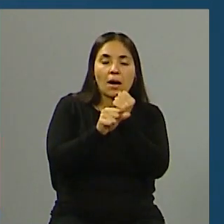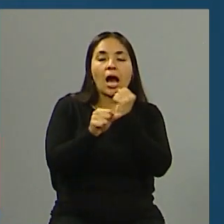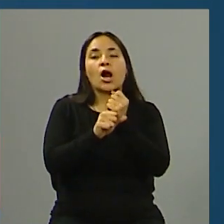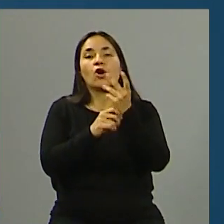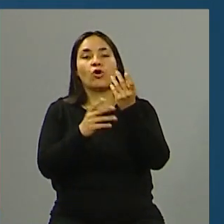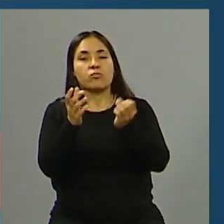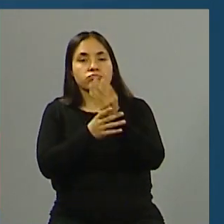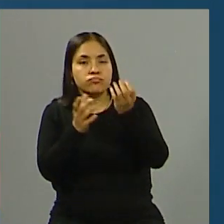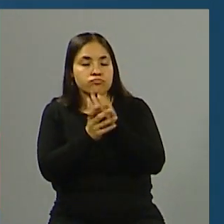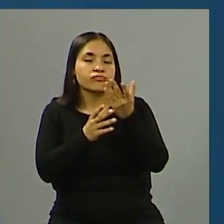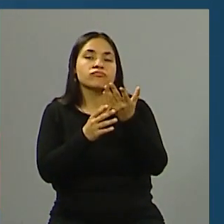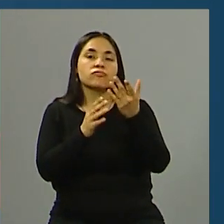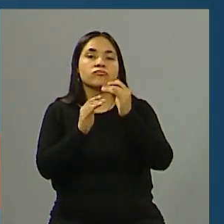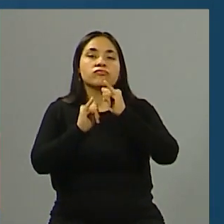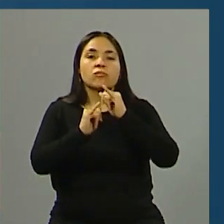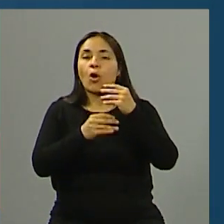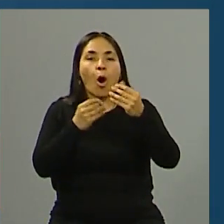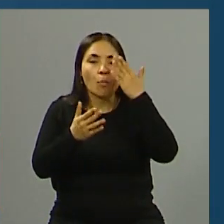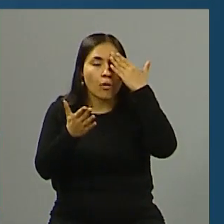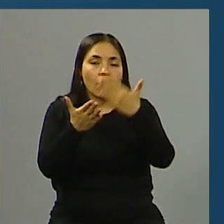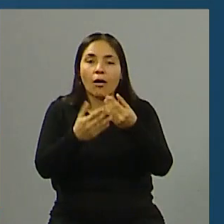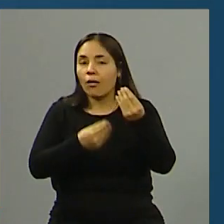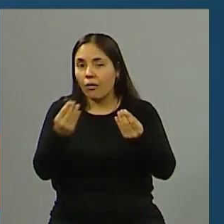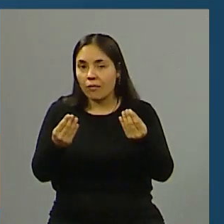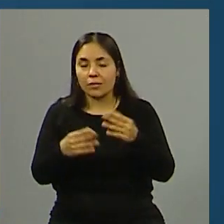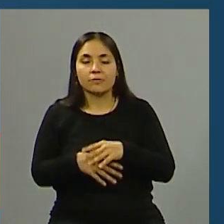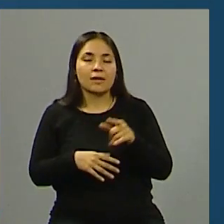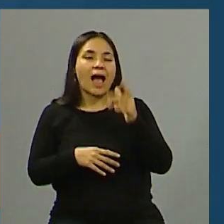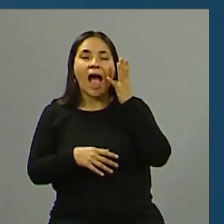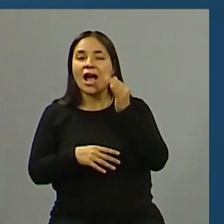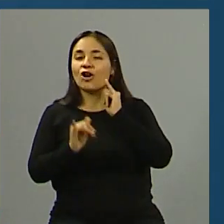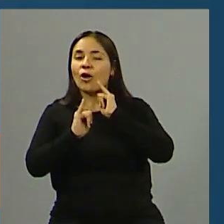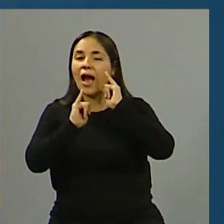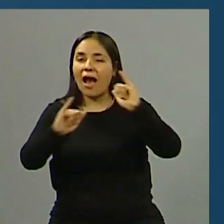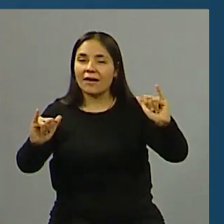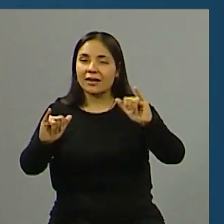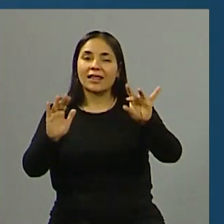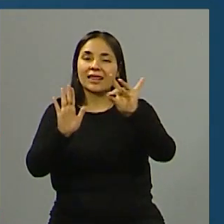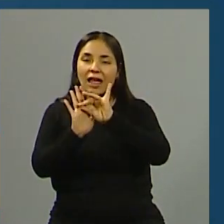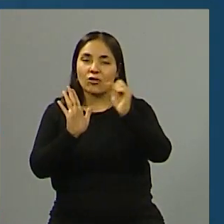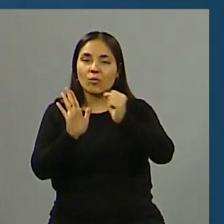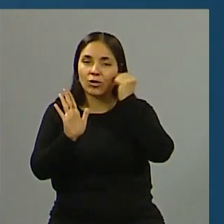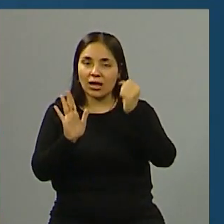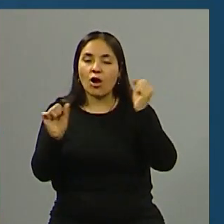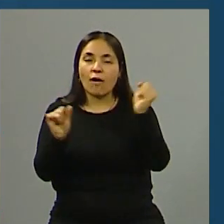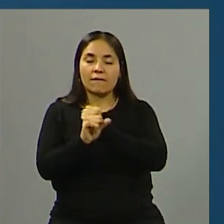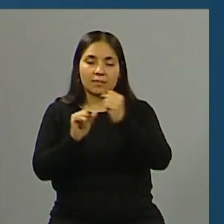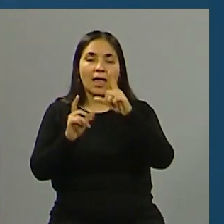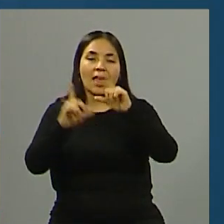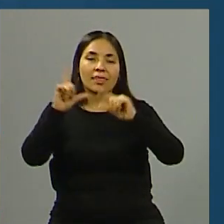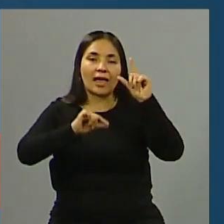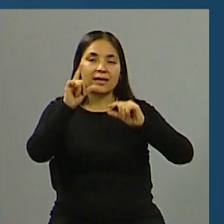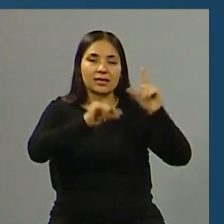Te voy a dar un dato estadístico que lo tenemos medido hasta el 2022, es un dato confirmado estadísticamente.